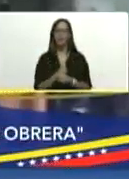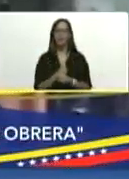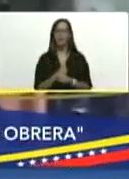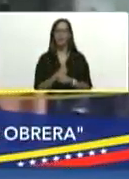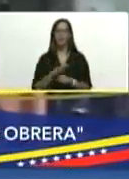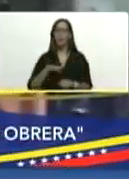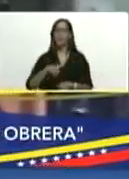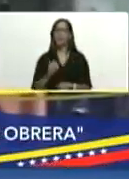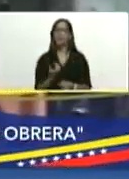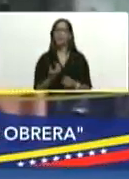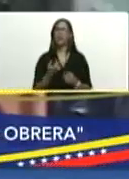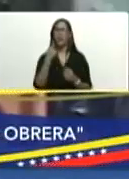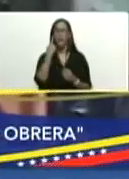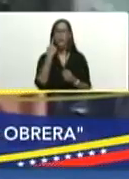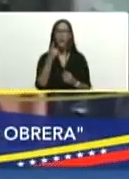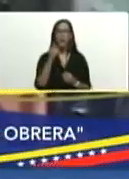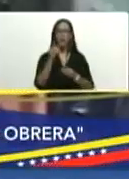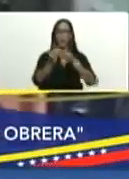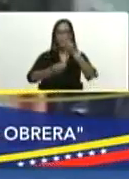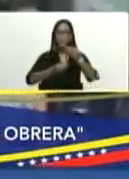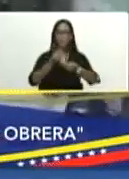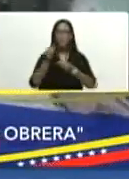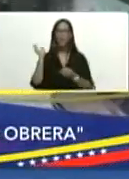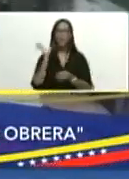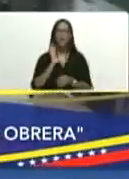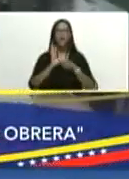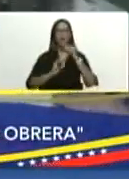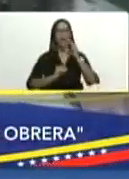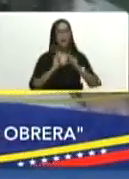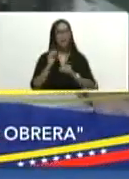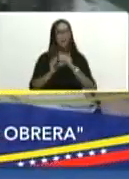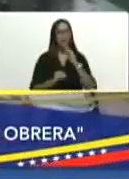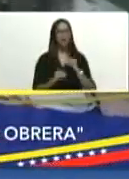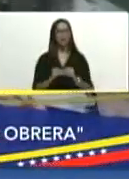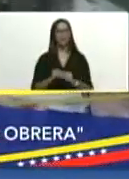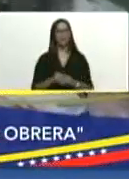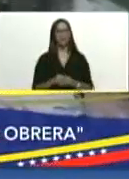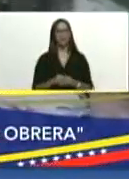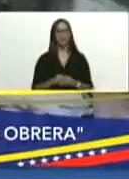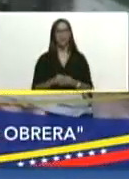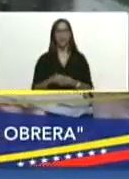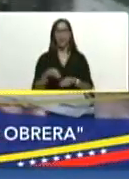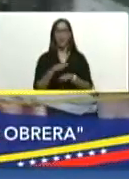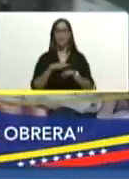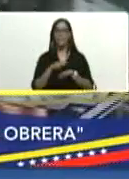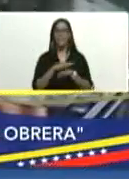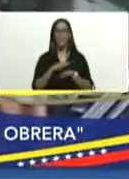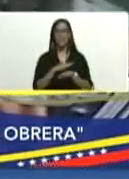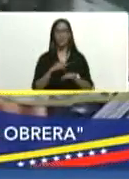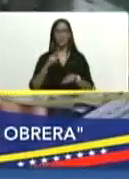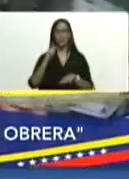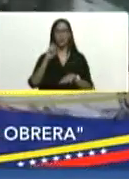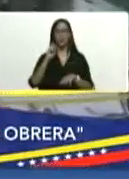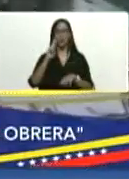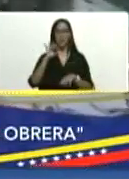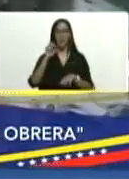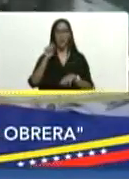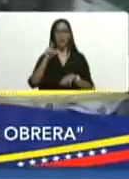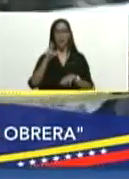pudiéramos ir perfilando lo que yo venía hablando con el ministro torrealba con el compañero